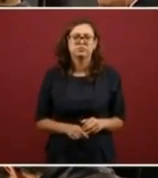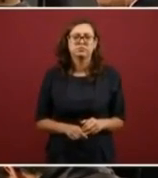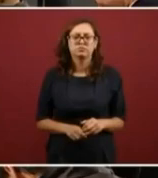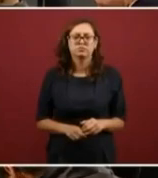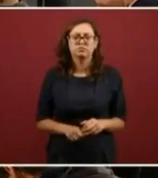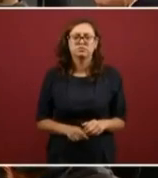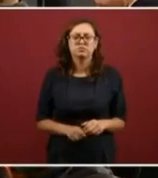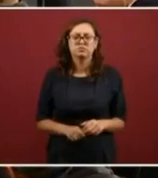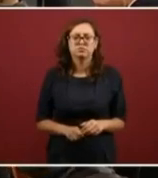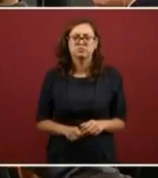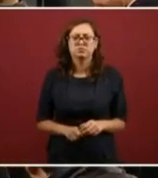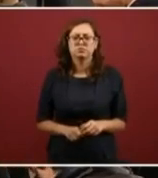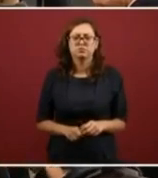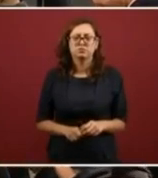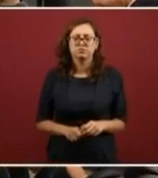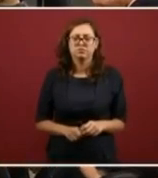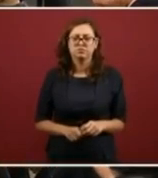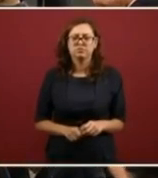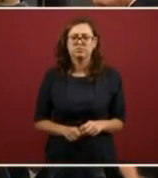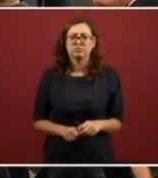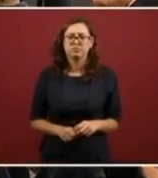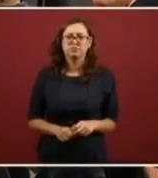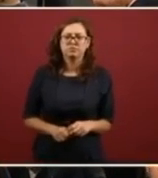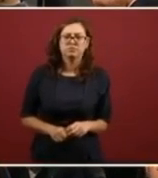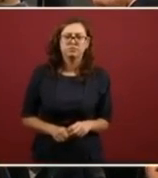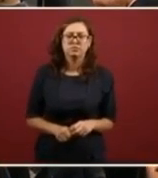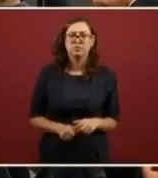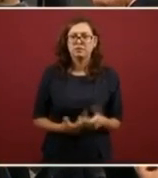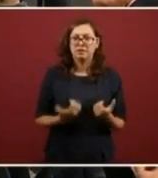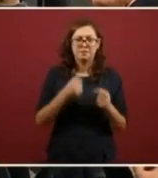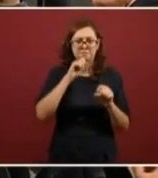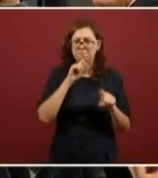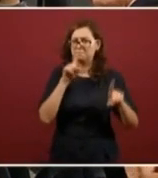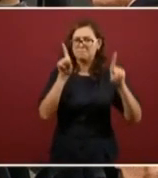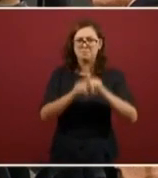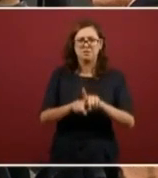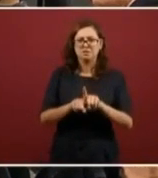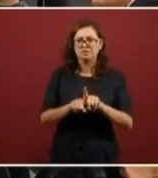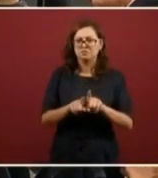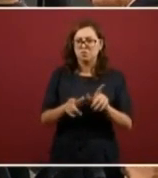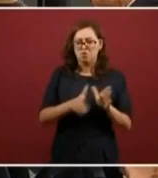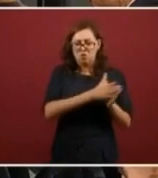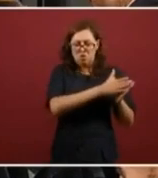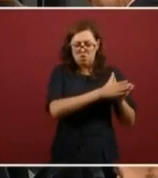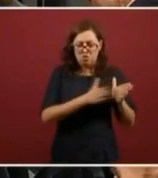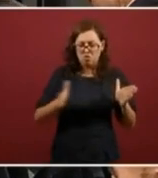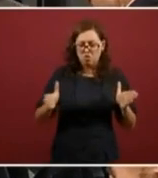tampoco es el abandono, ¿no?, como se hizo en el periodo